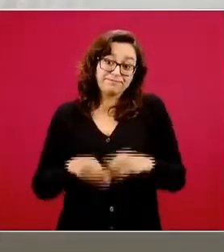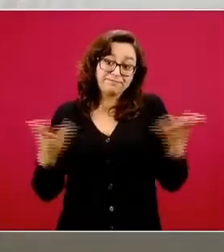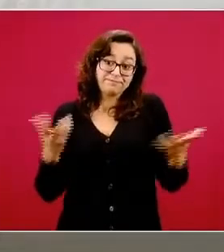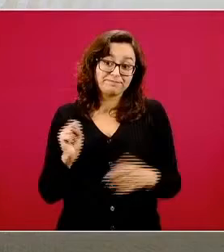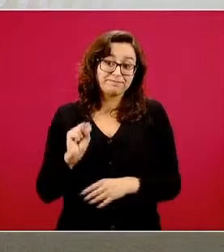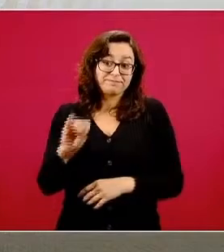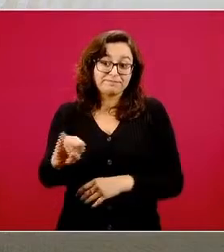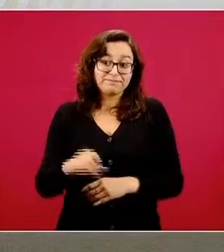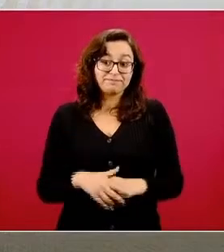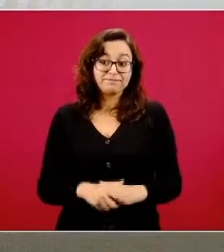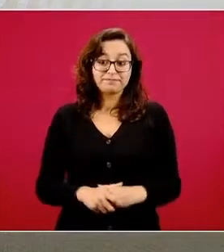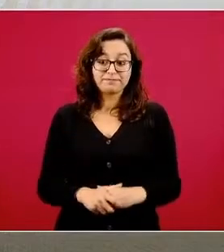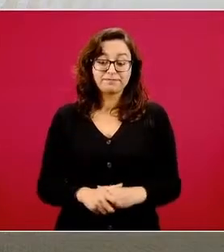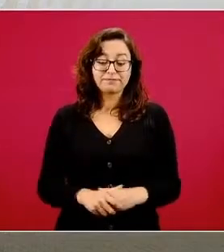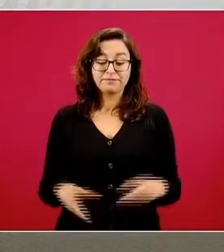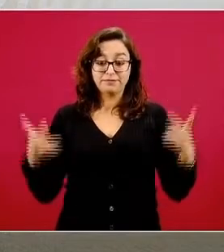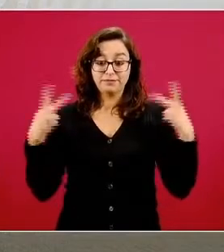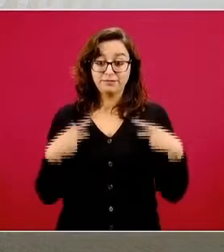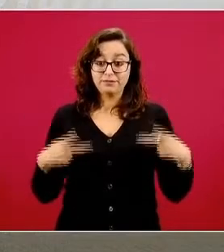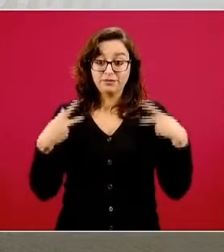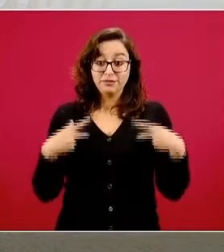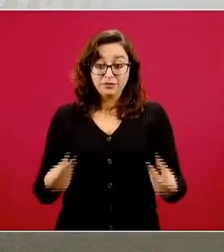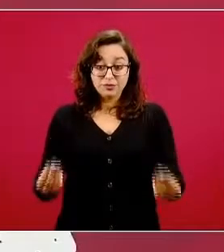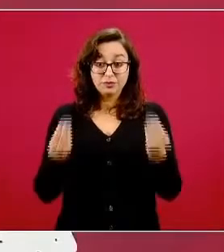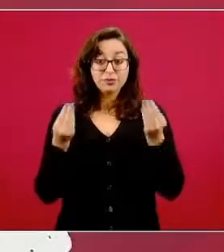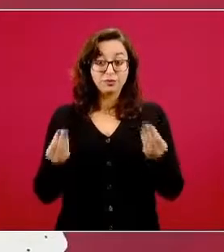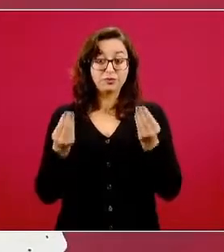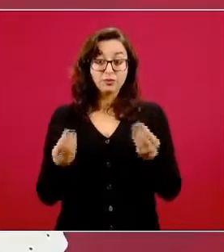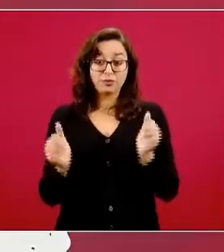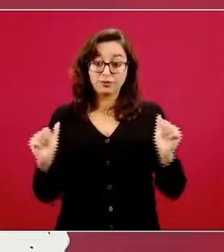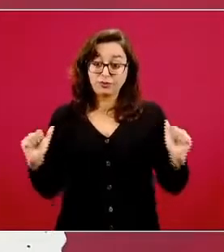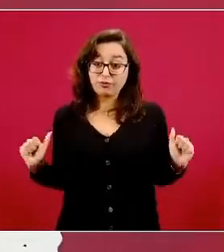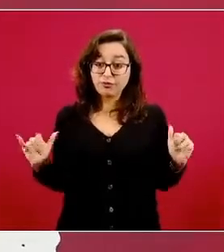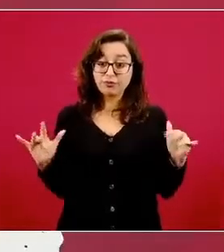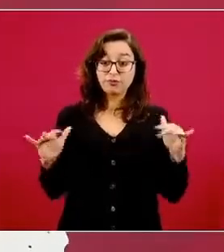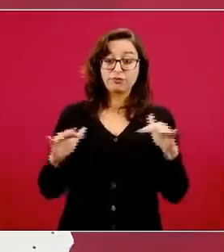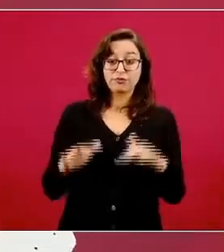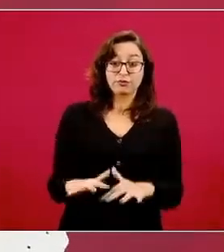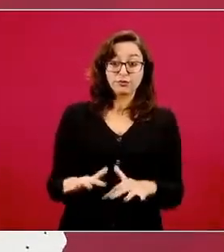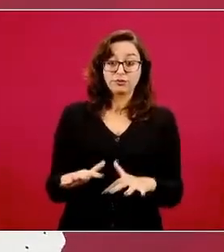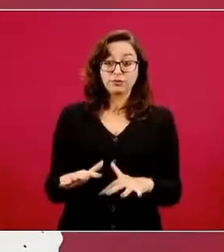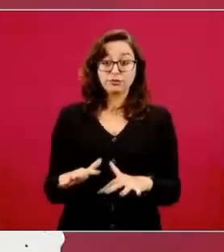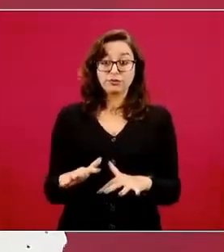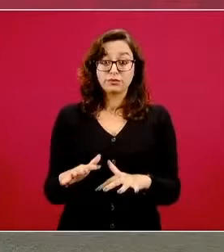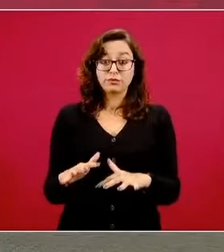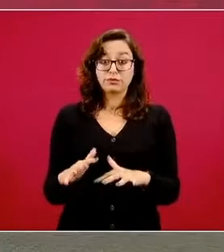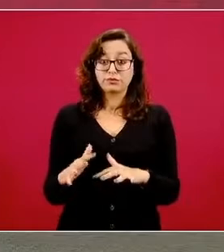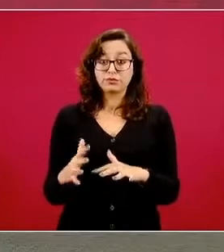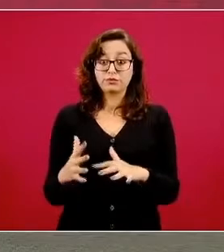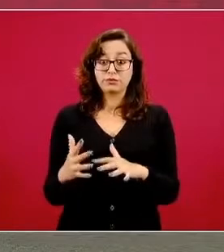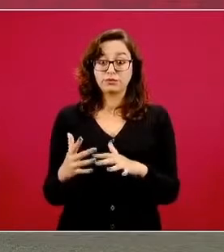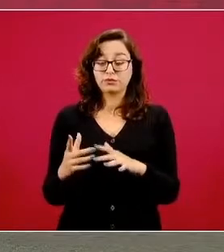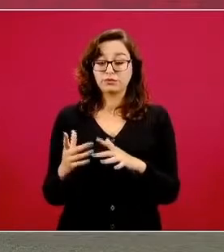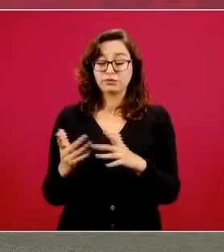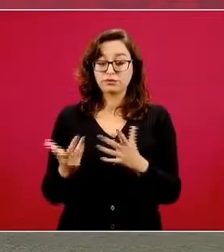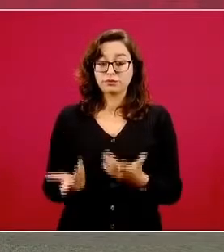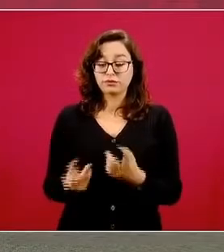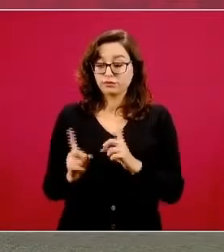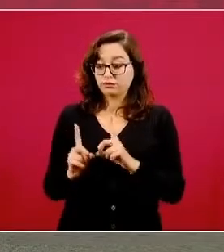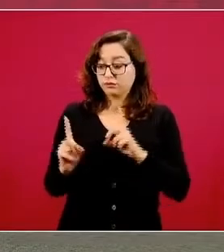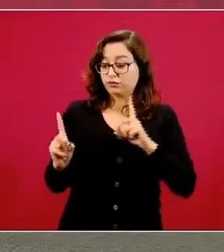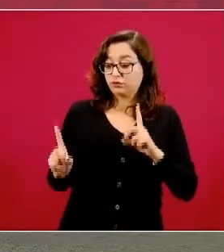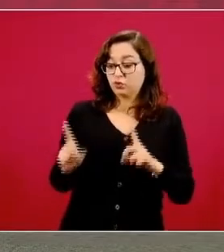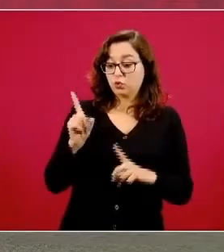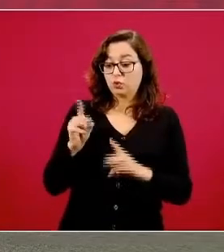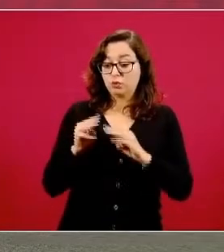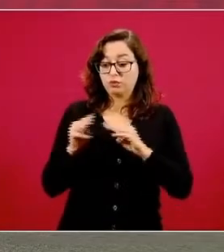que las personas se congreguen, se junten, a menos de este 1,5